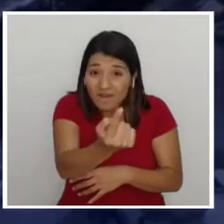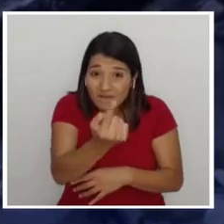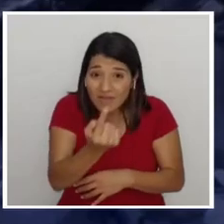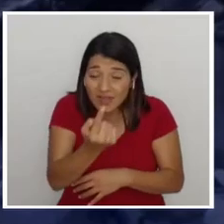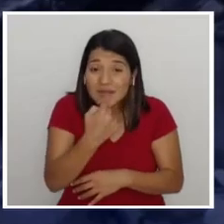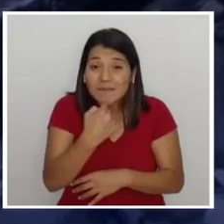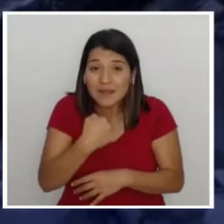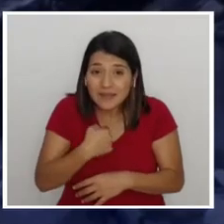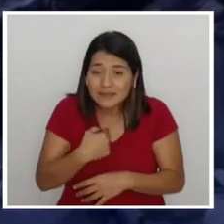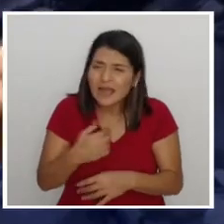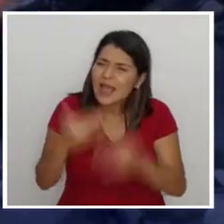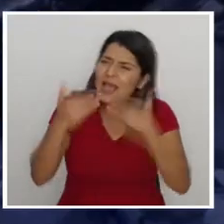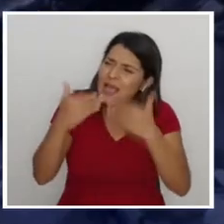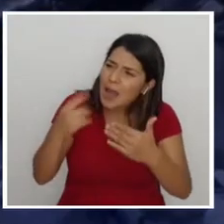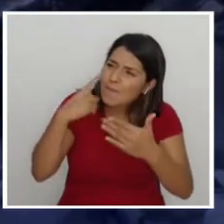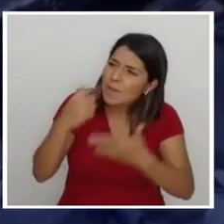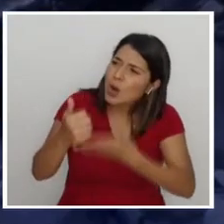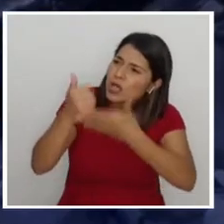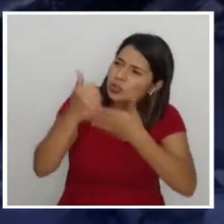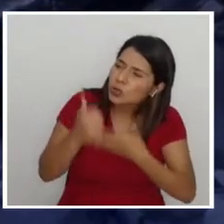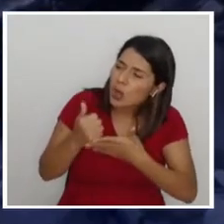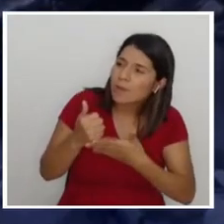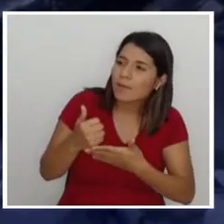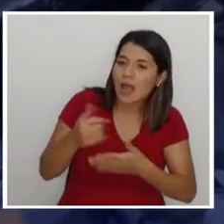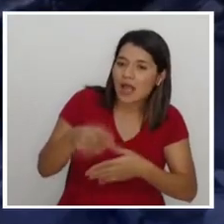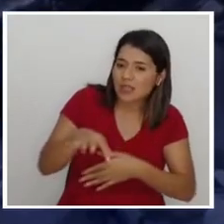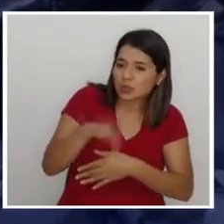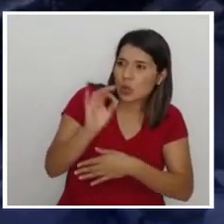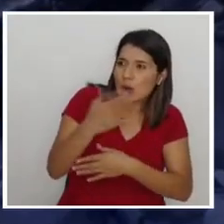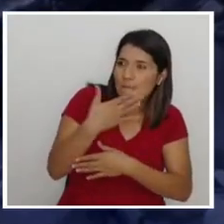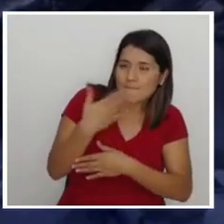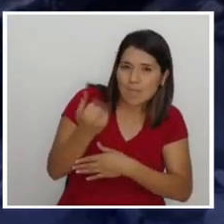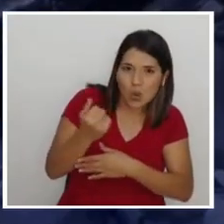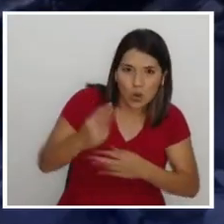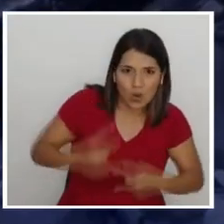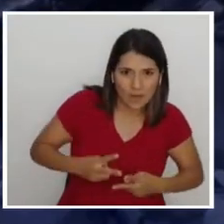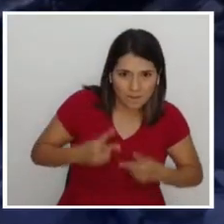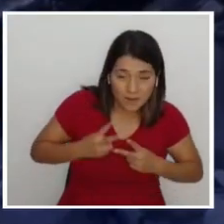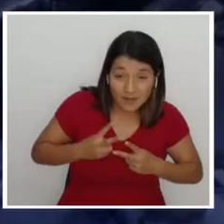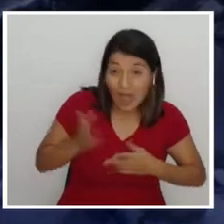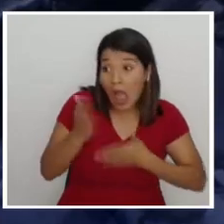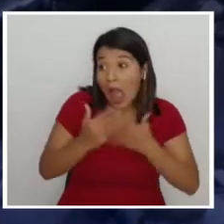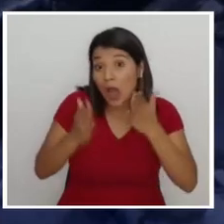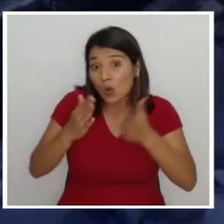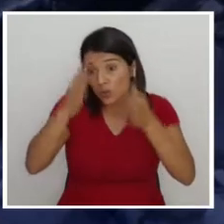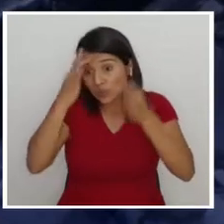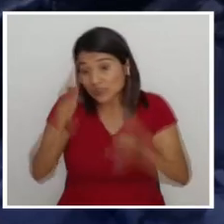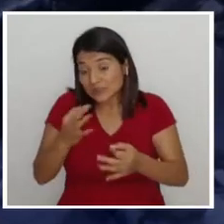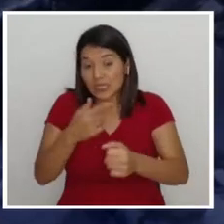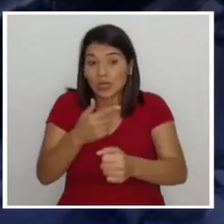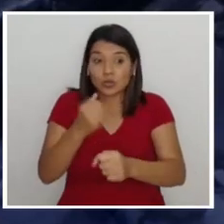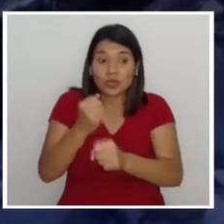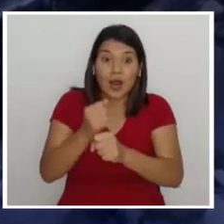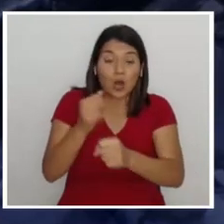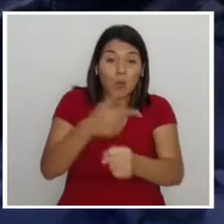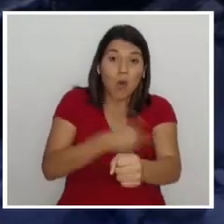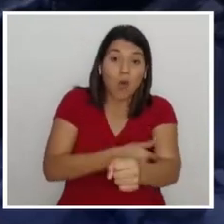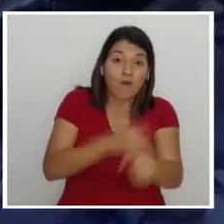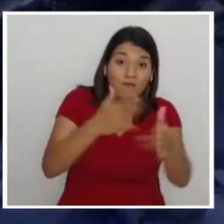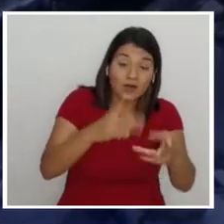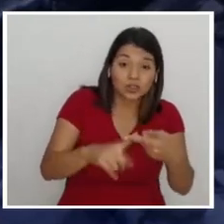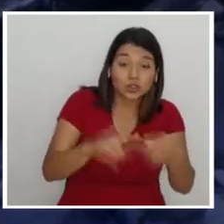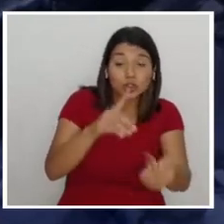haberme ayudado a tomar un mejor camino. Algunos que decidieron ser enfermeros, otros que decidieron ser médicos, otros que decidieron ser